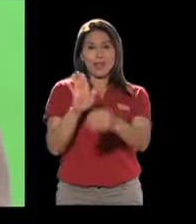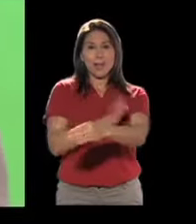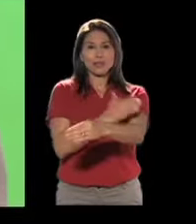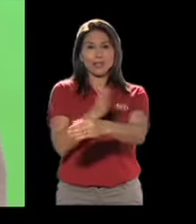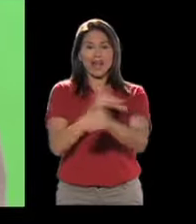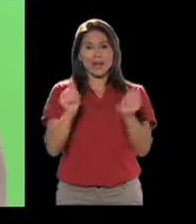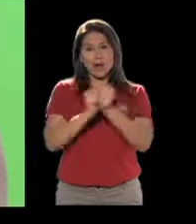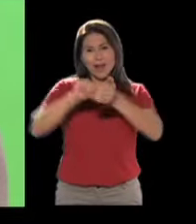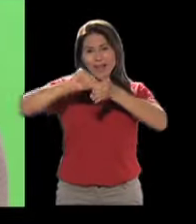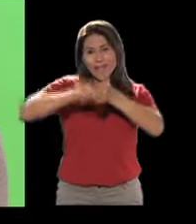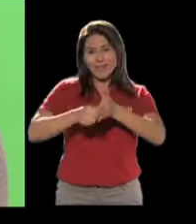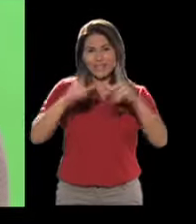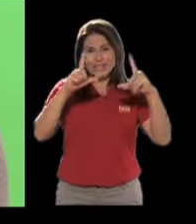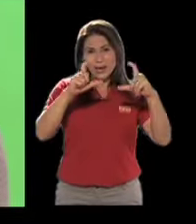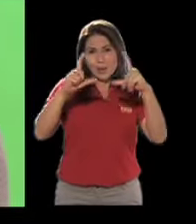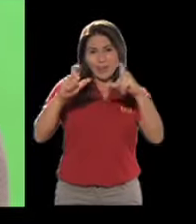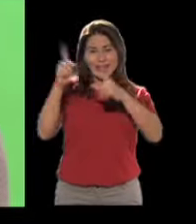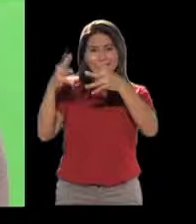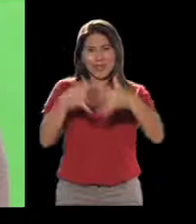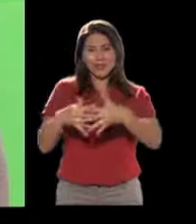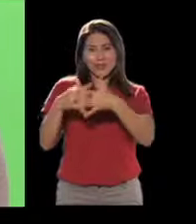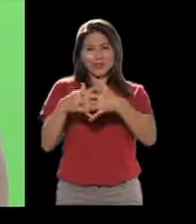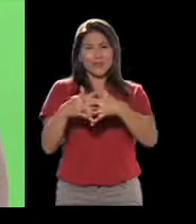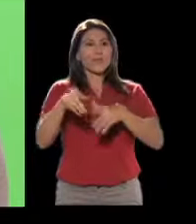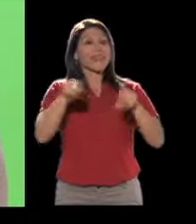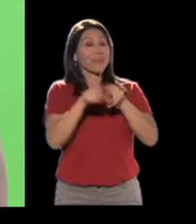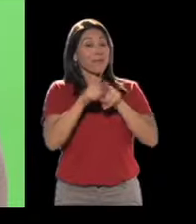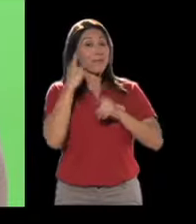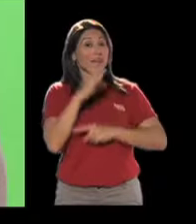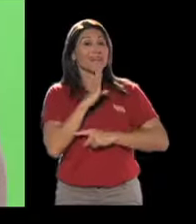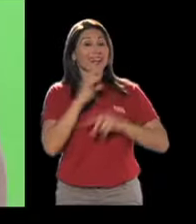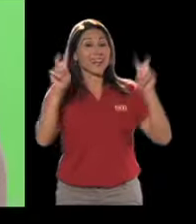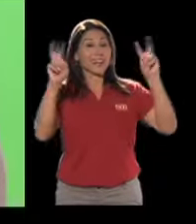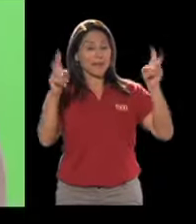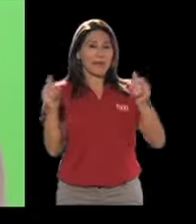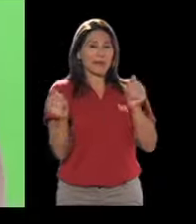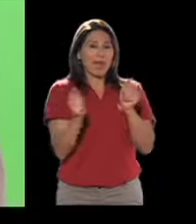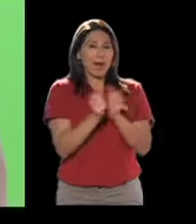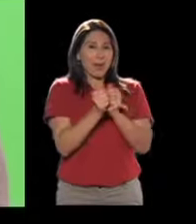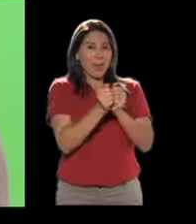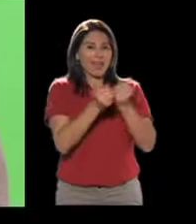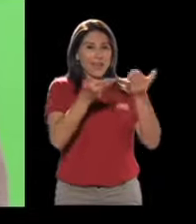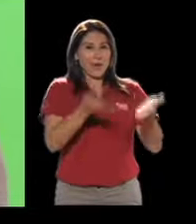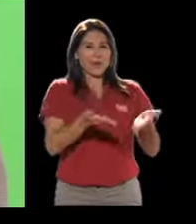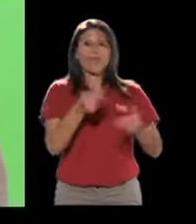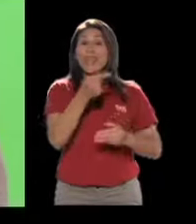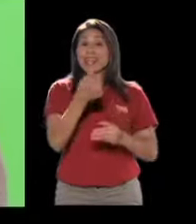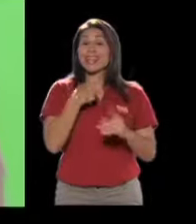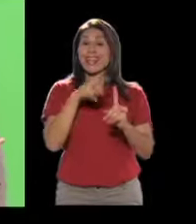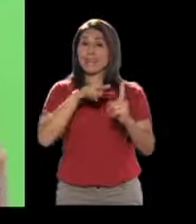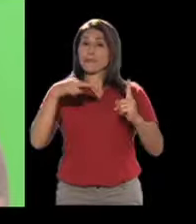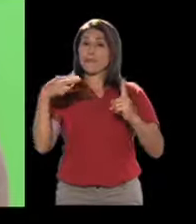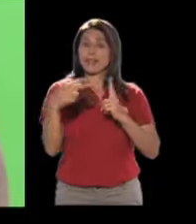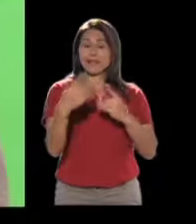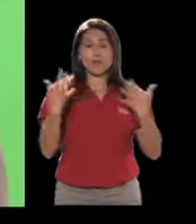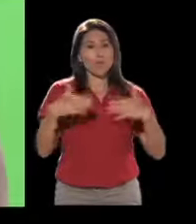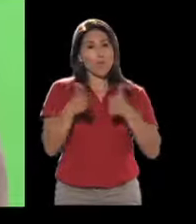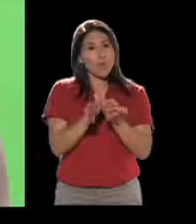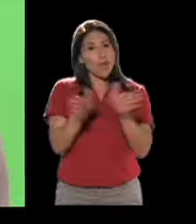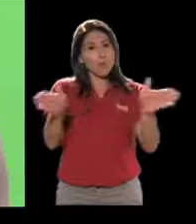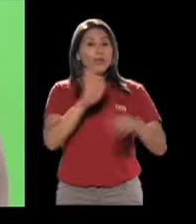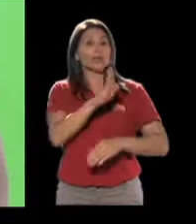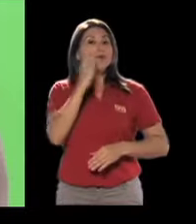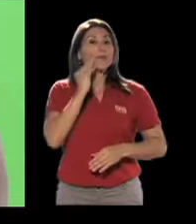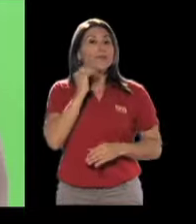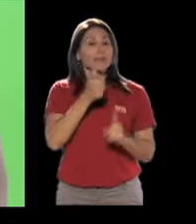con énfasis en fotografía de allá de Estados Unidos, y nos acompaña hoy para hablar de este tema. Ella tiene una perspectiva muy amplia desde su propia vivencia y la de